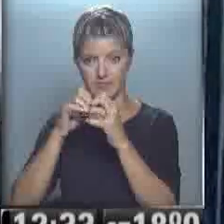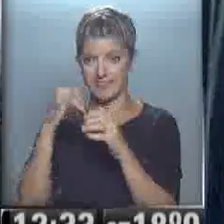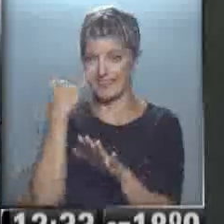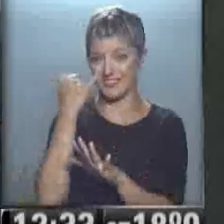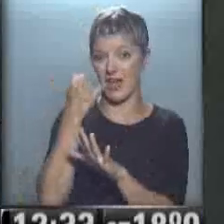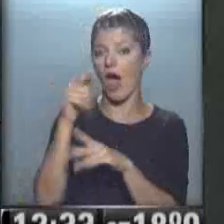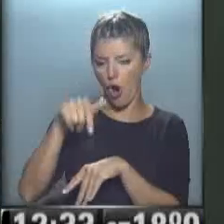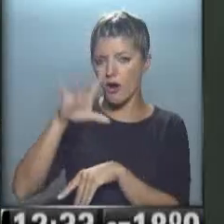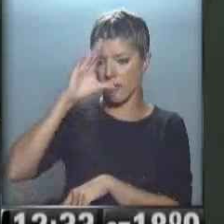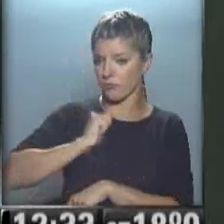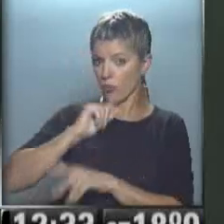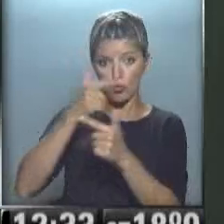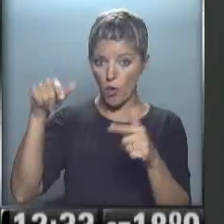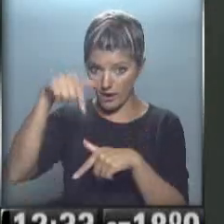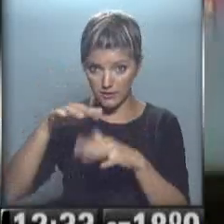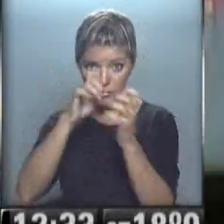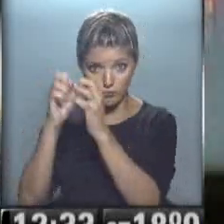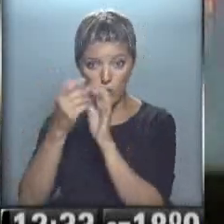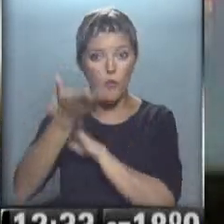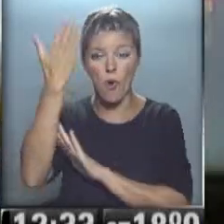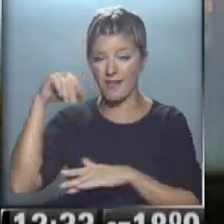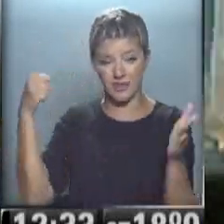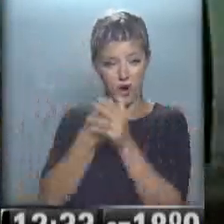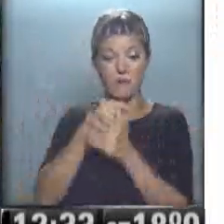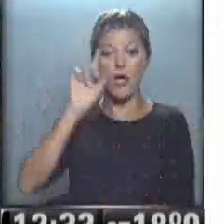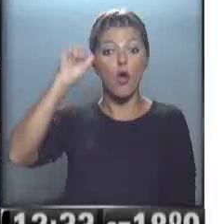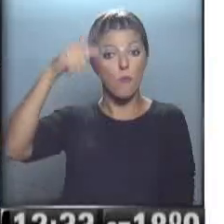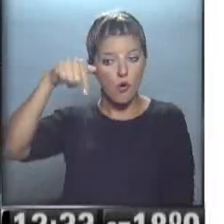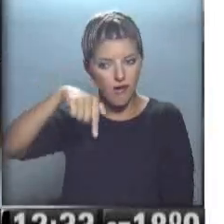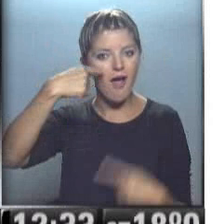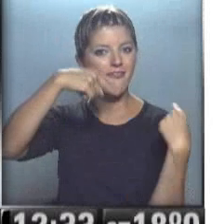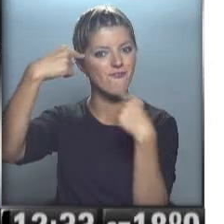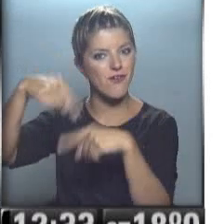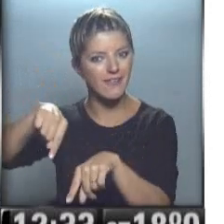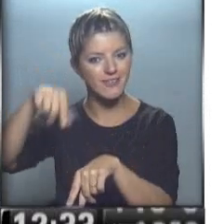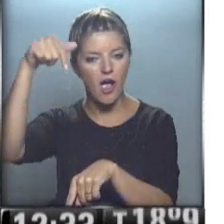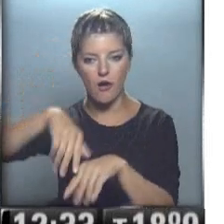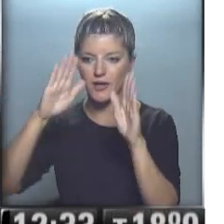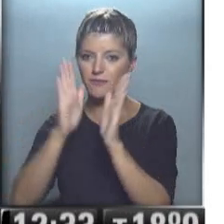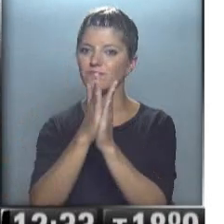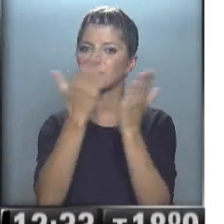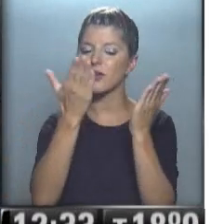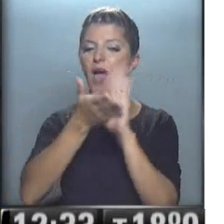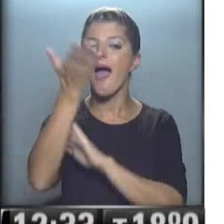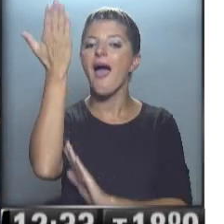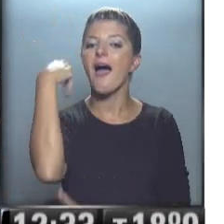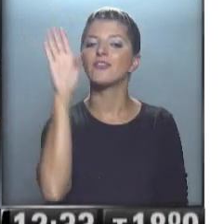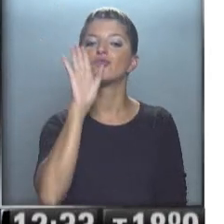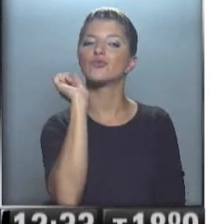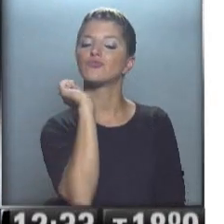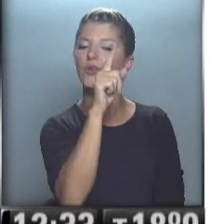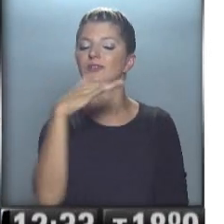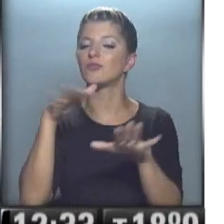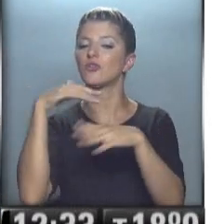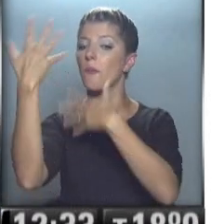recurre a las fuerzas armadas como en los golpes de estado clásicos aplica las técnicas del manual del teórico estadounidense de la acción no